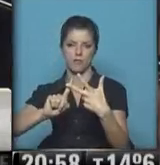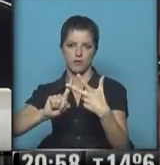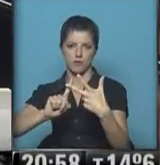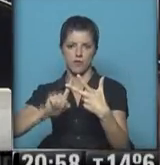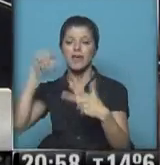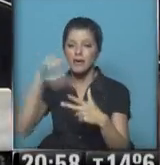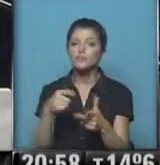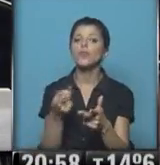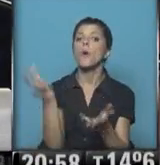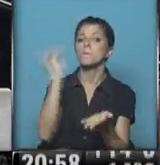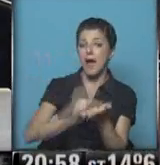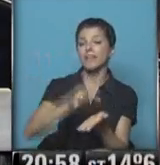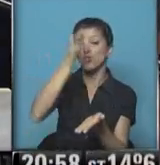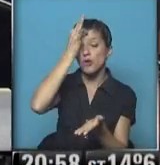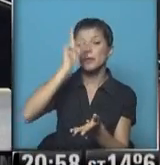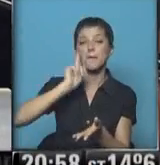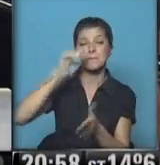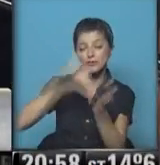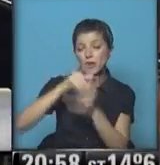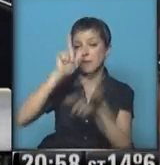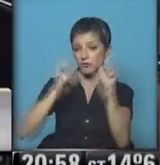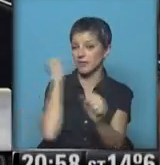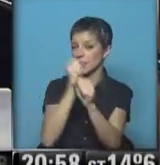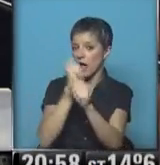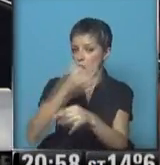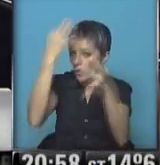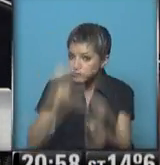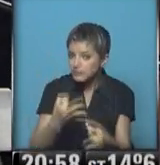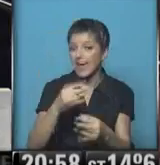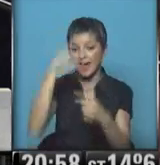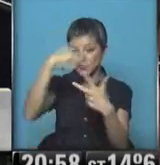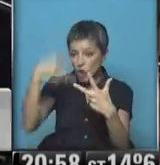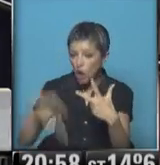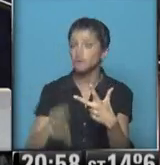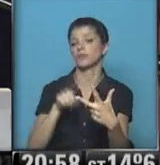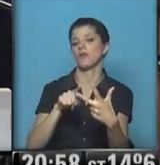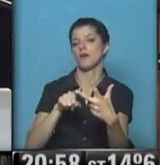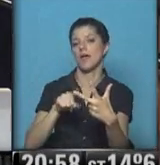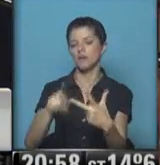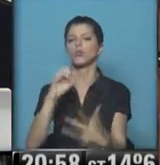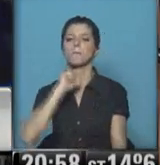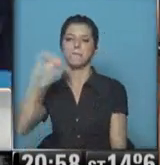más de 12 millones de trabajadores informales eso es soberanía es patria